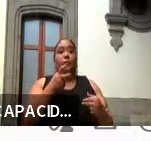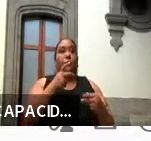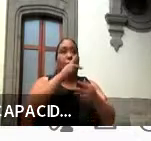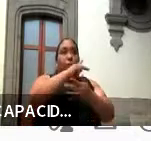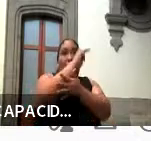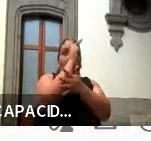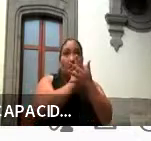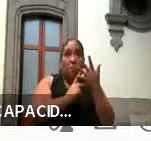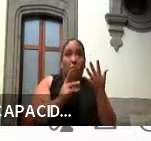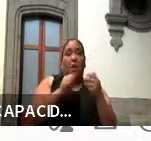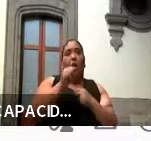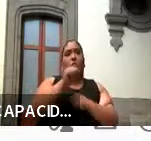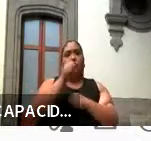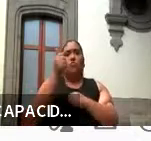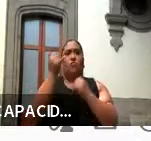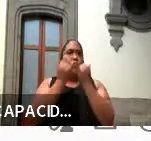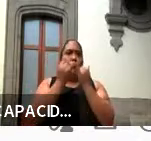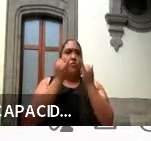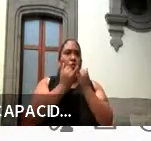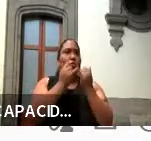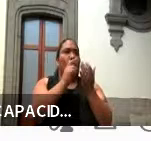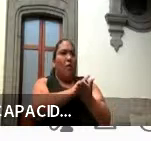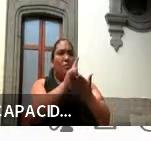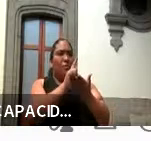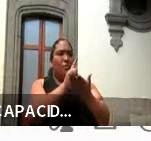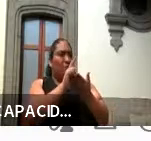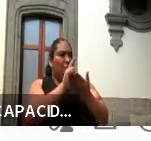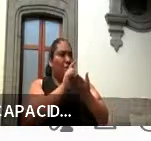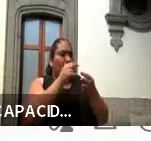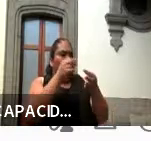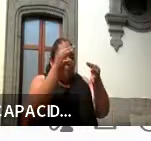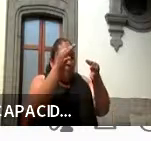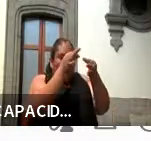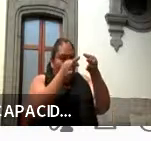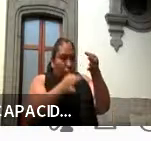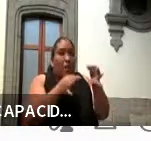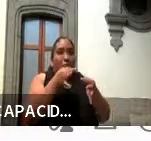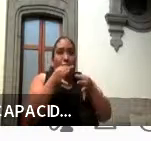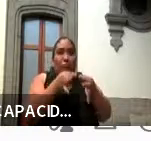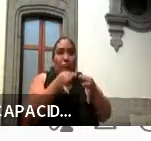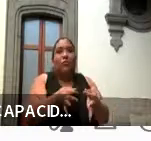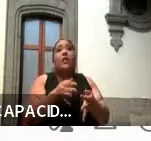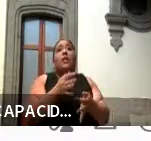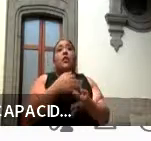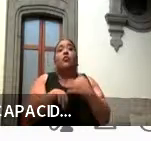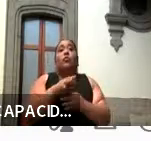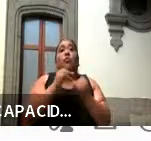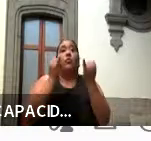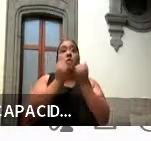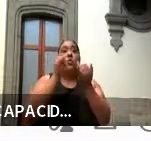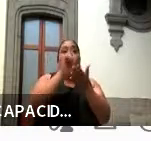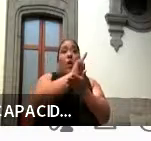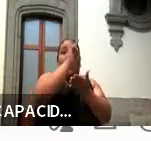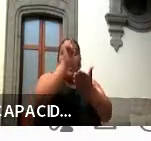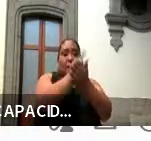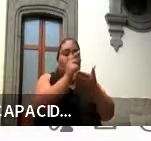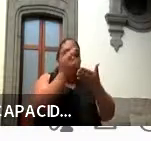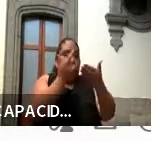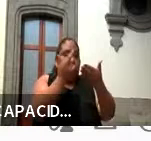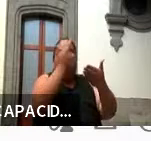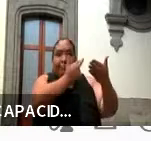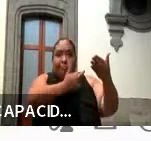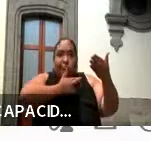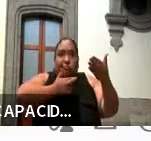otros derechos específicos. Se revisan marcos jurídicos, son marcos